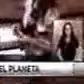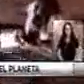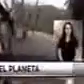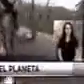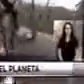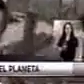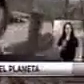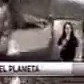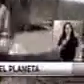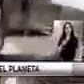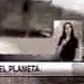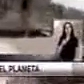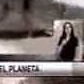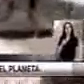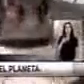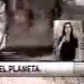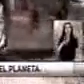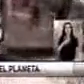Martin.